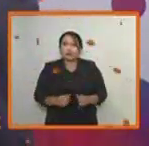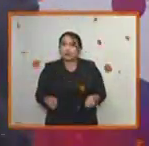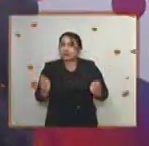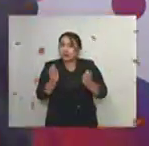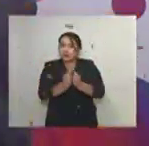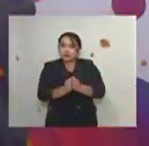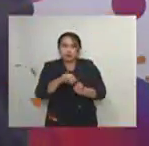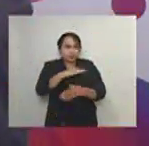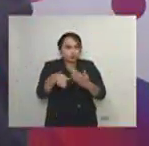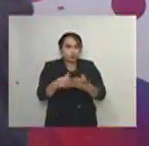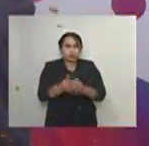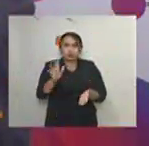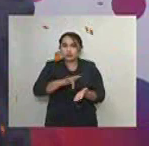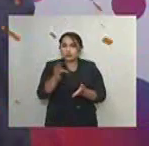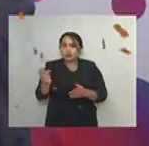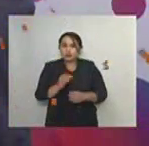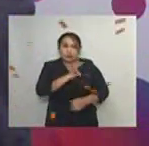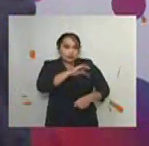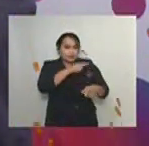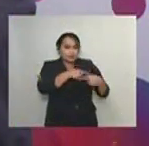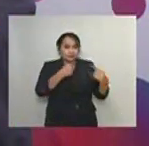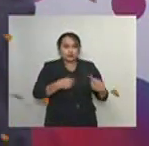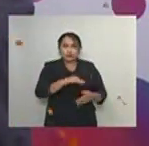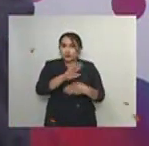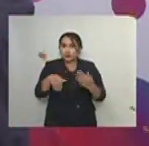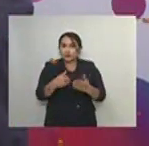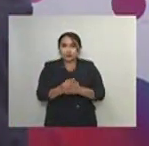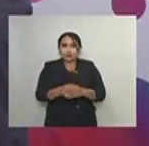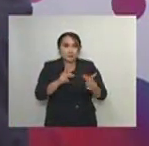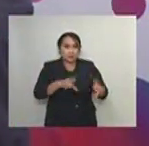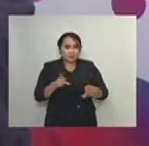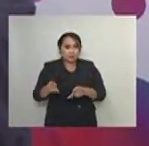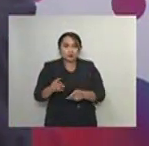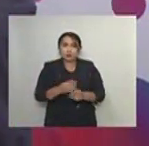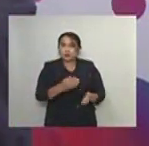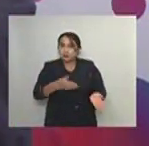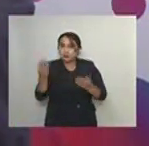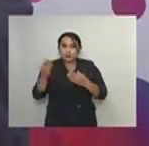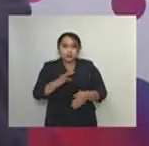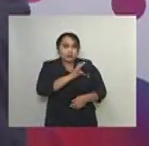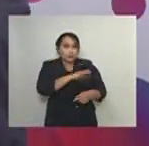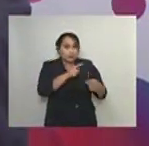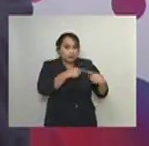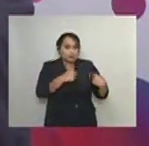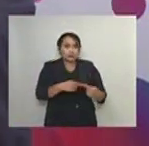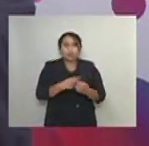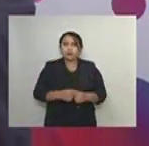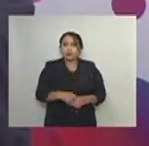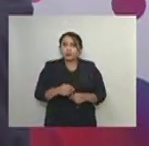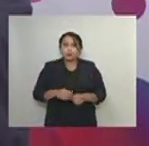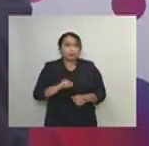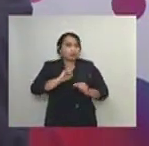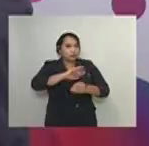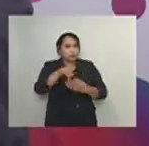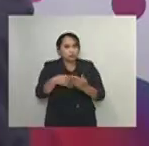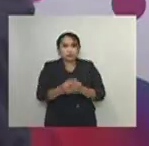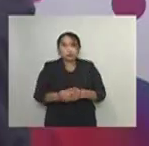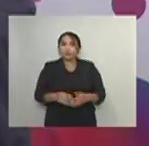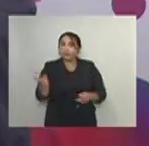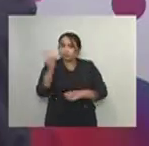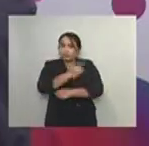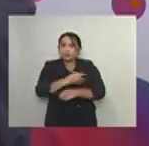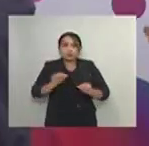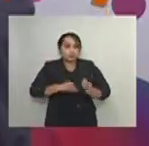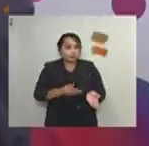la Fundación Teletón y de todos nuestros pacientes que reciben esos servicios todos los días, les agradecemos